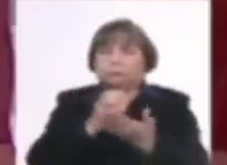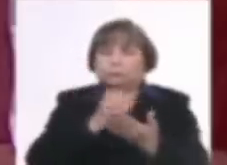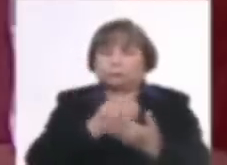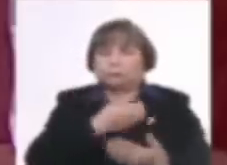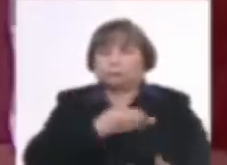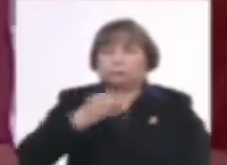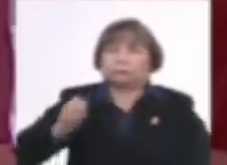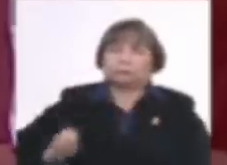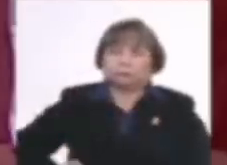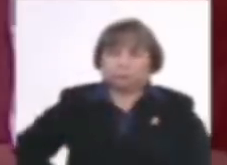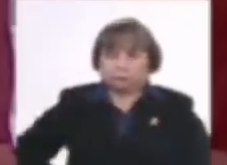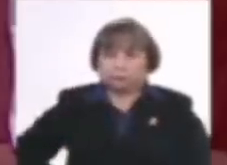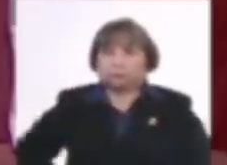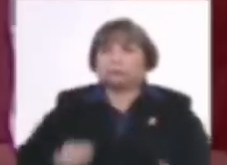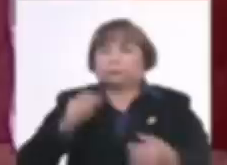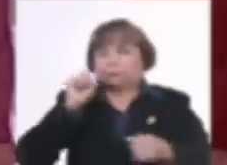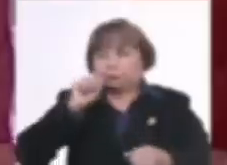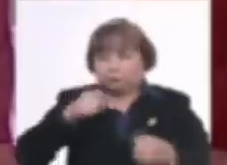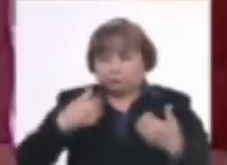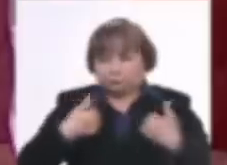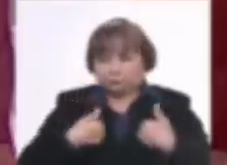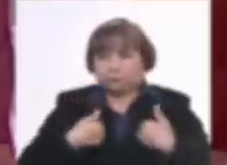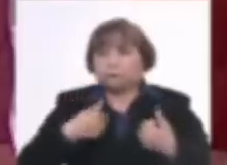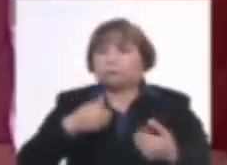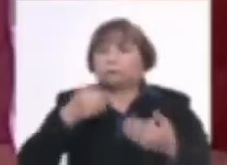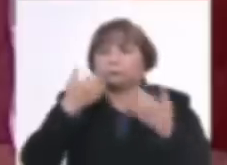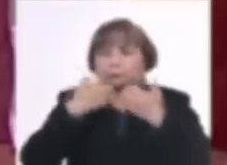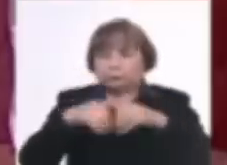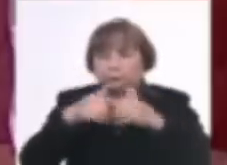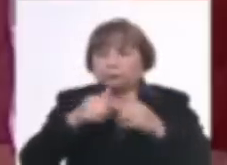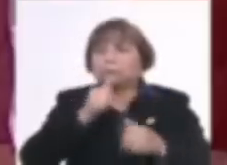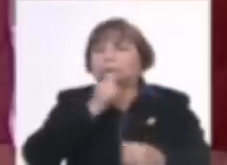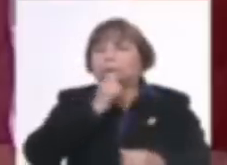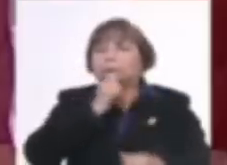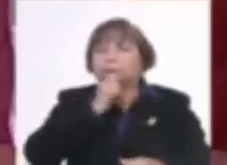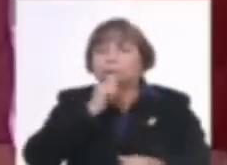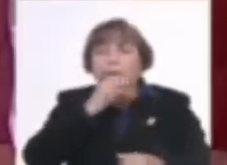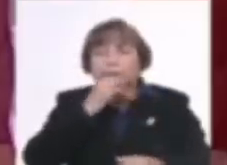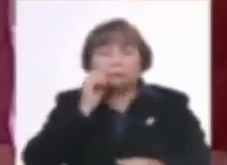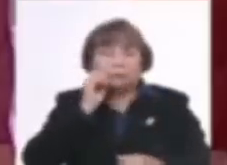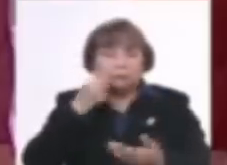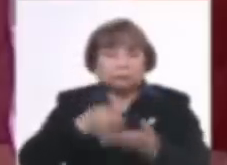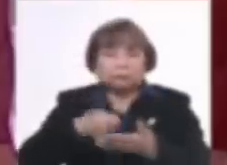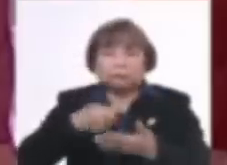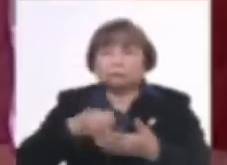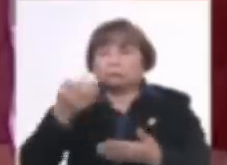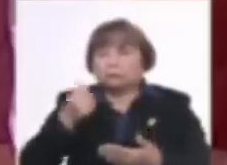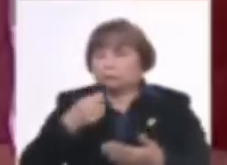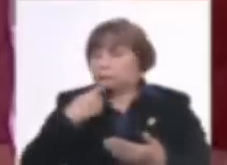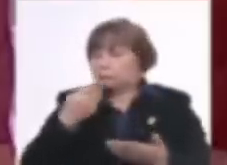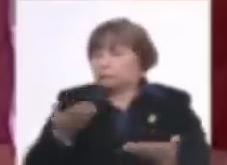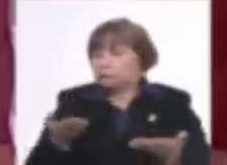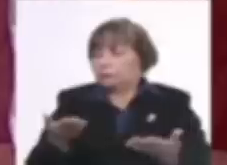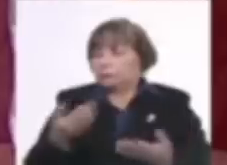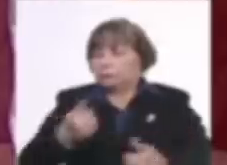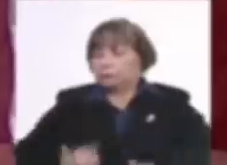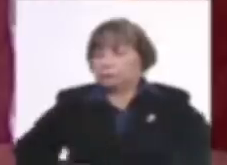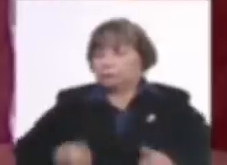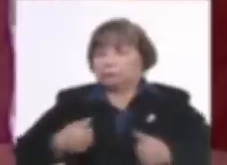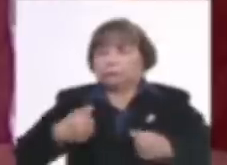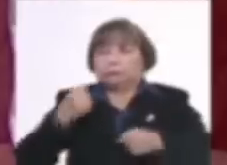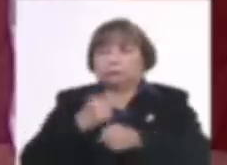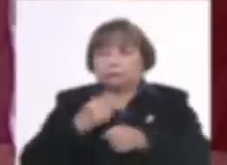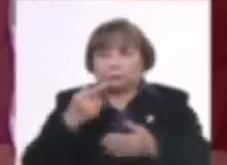el Estado. Pero si yo trabajo para una empresa privada que me sustento, y si no trabajo, ¿de qué voy a